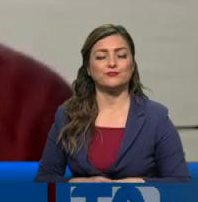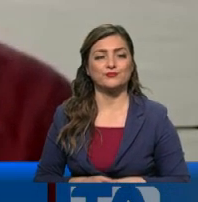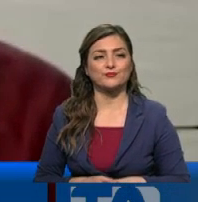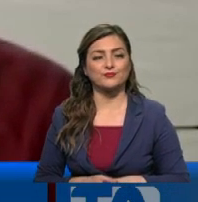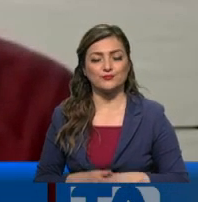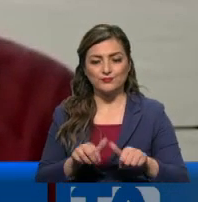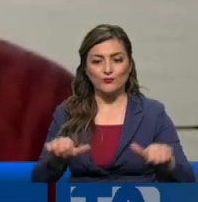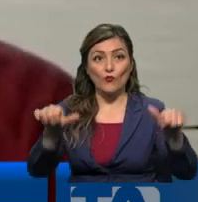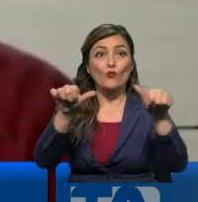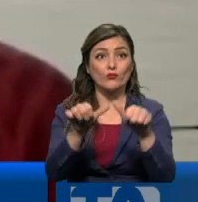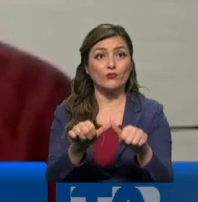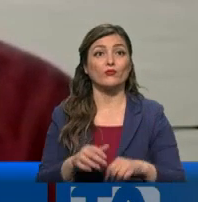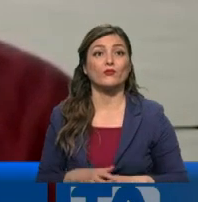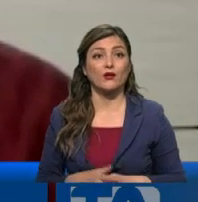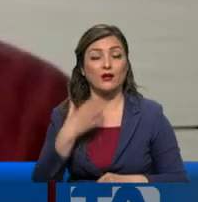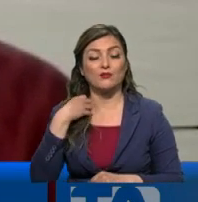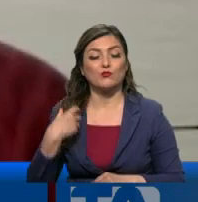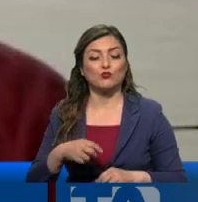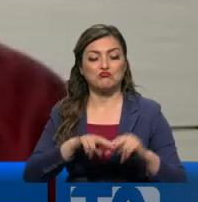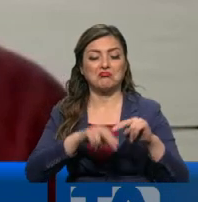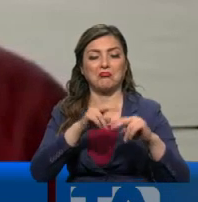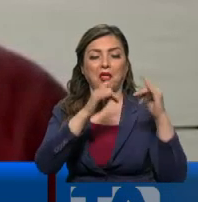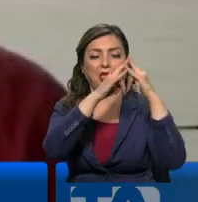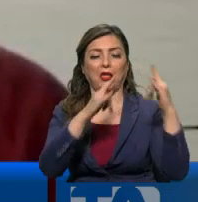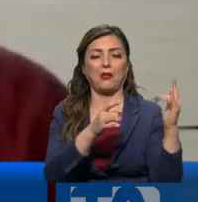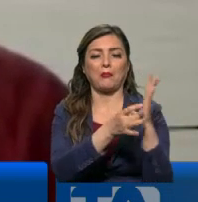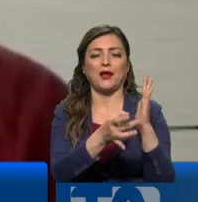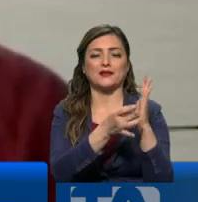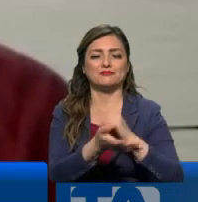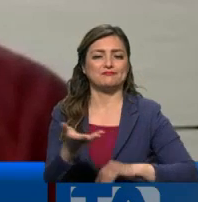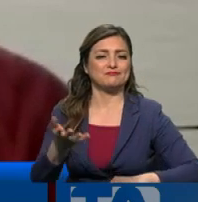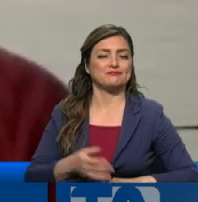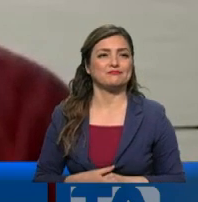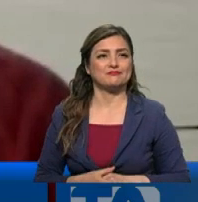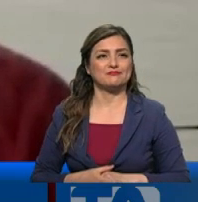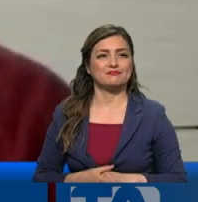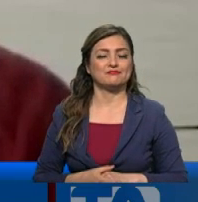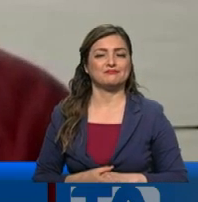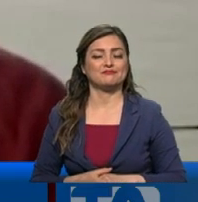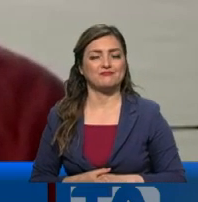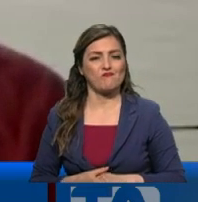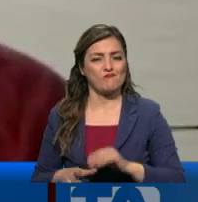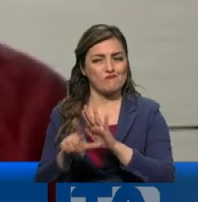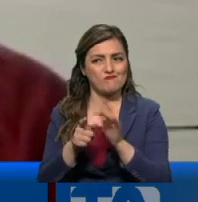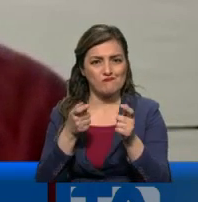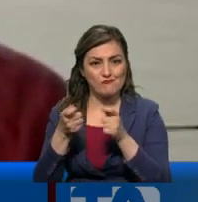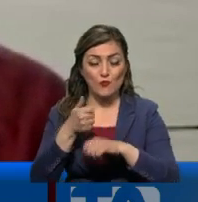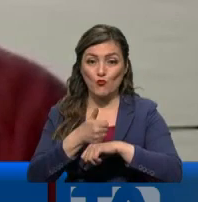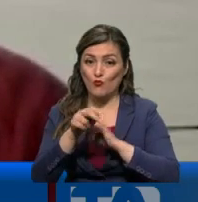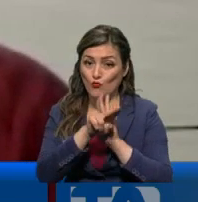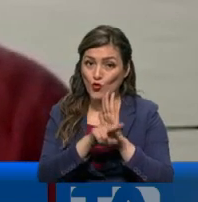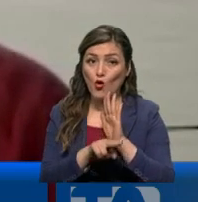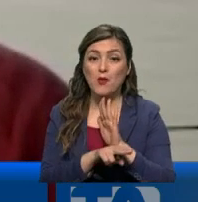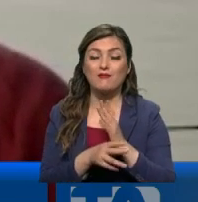todas estas áreas para poder asentarse. Y repito, mientras no exista una dinámica en lo que es la